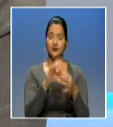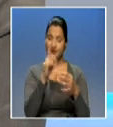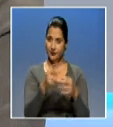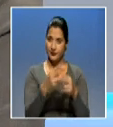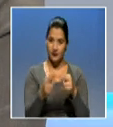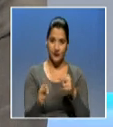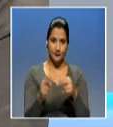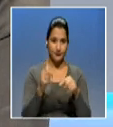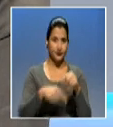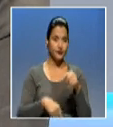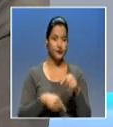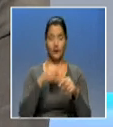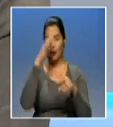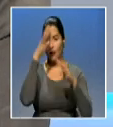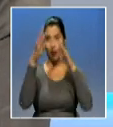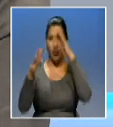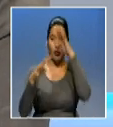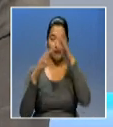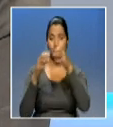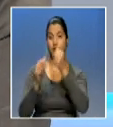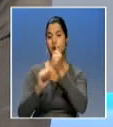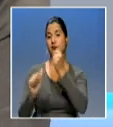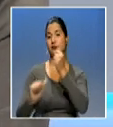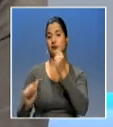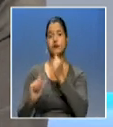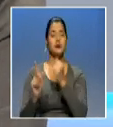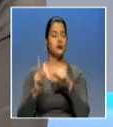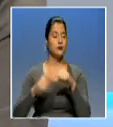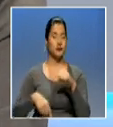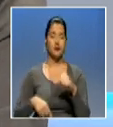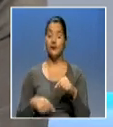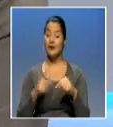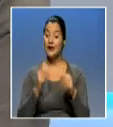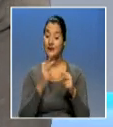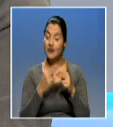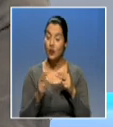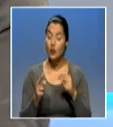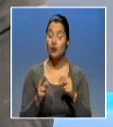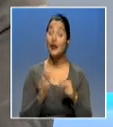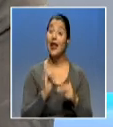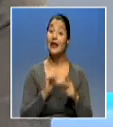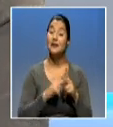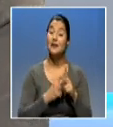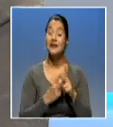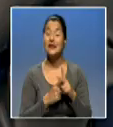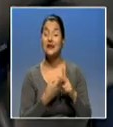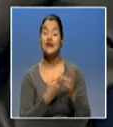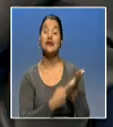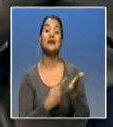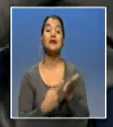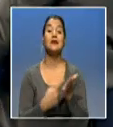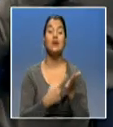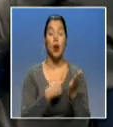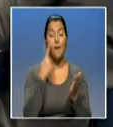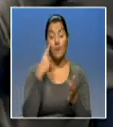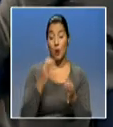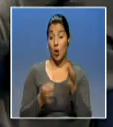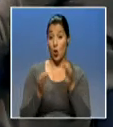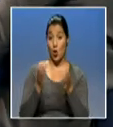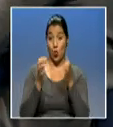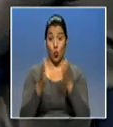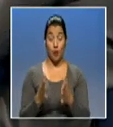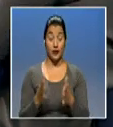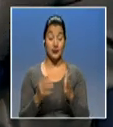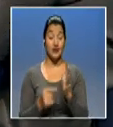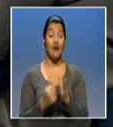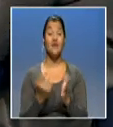no especulativos. Y aquí entramos en grandes disquisiciones por parte de la jueza, carentes de toda